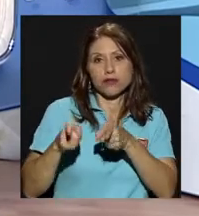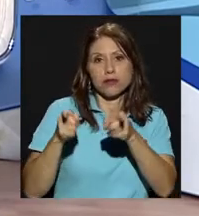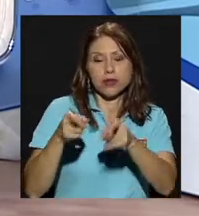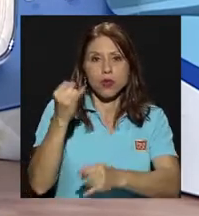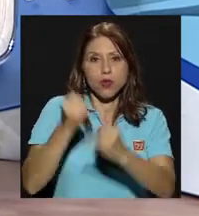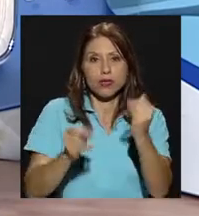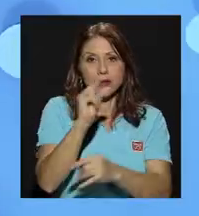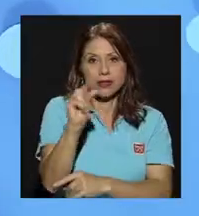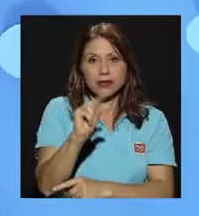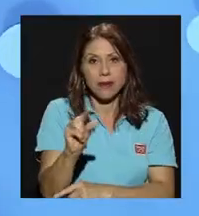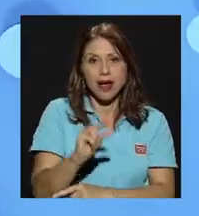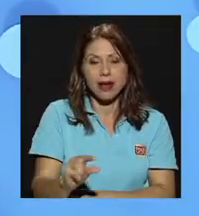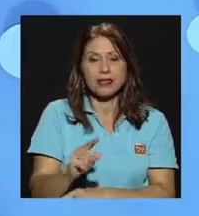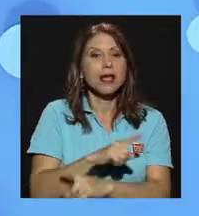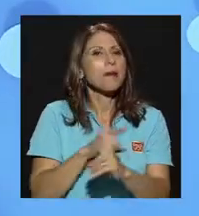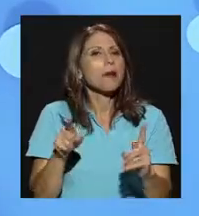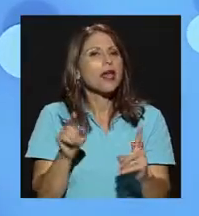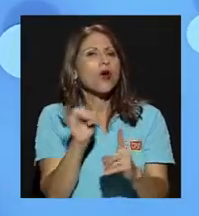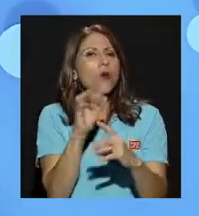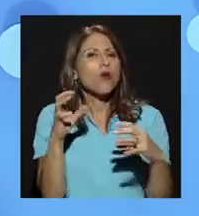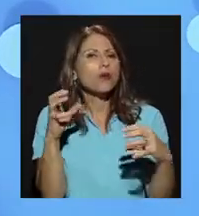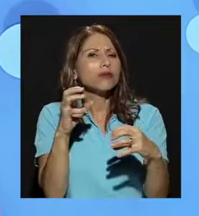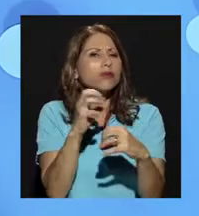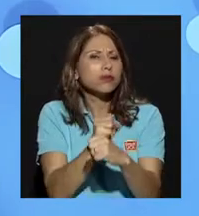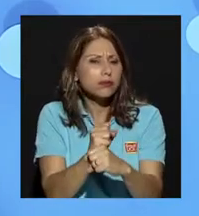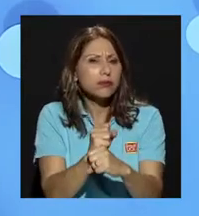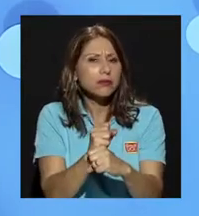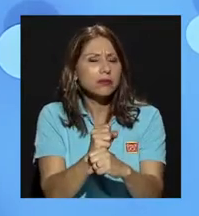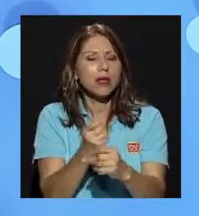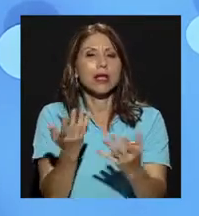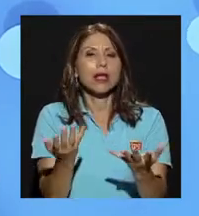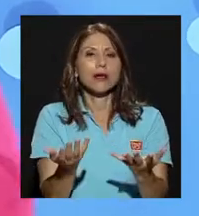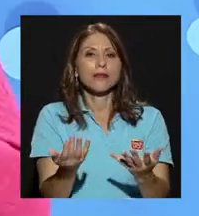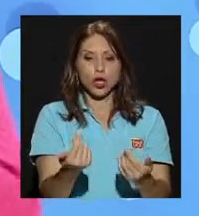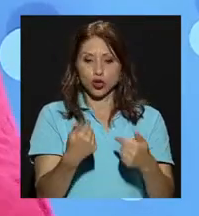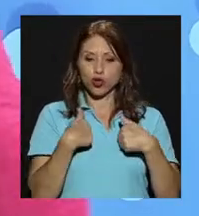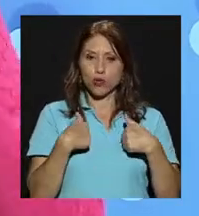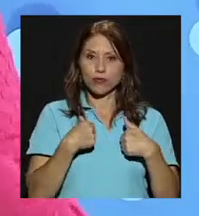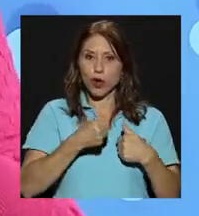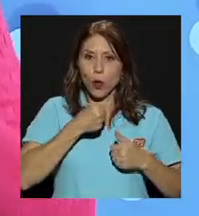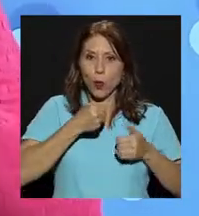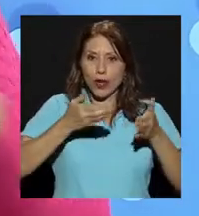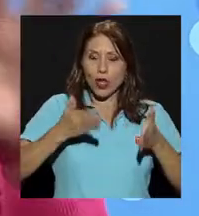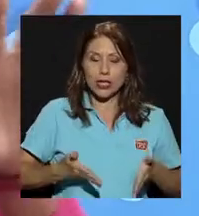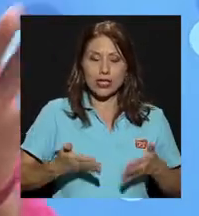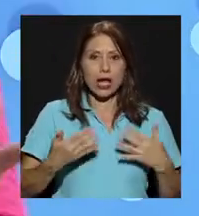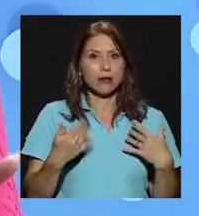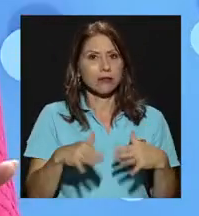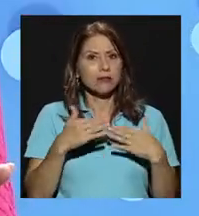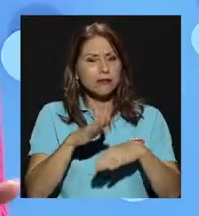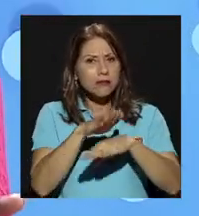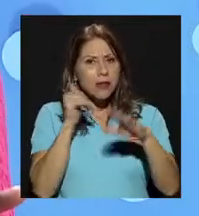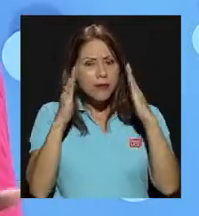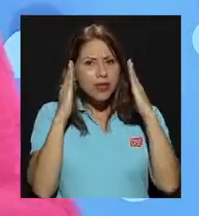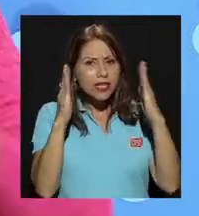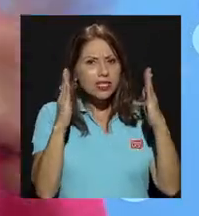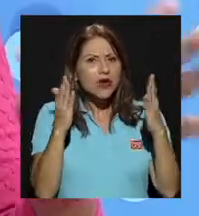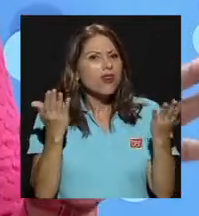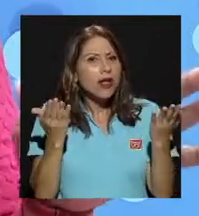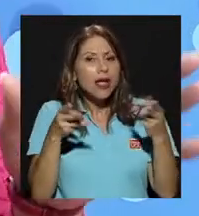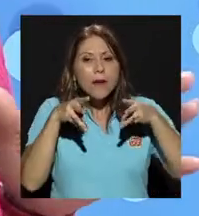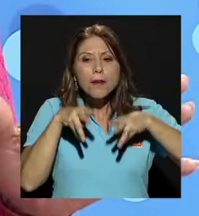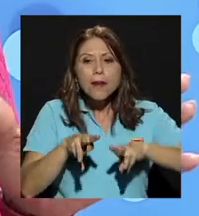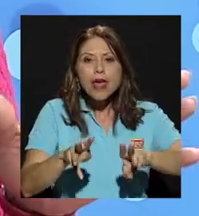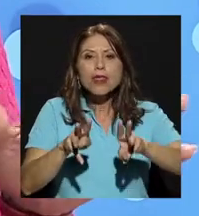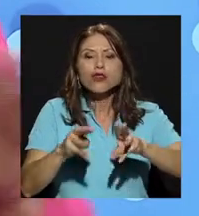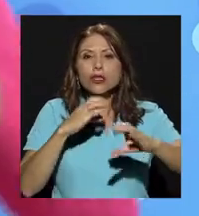de las últimas semanas, pero tal vez recapitulemos para dejar clara la situación. Yo como periodista me ha llamado muchísimo la atención que en los medios